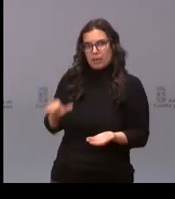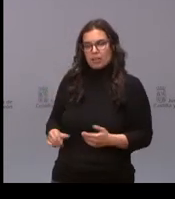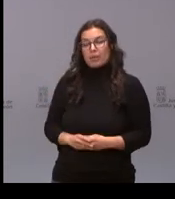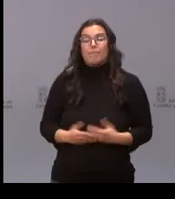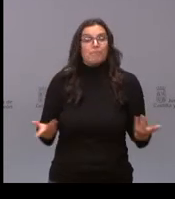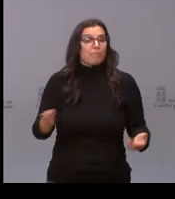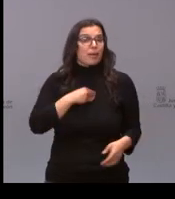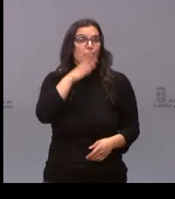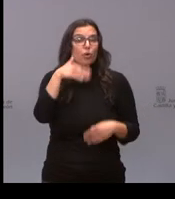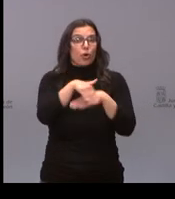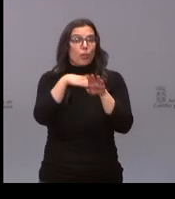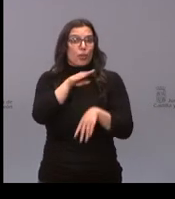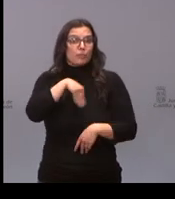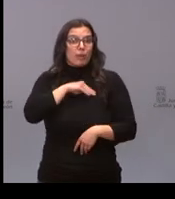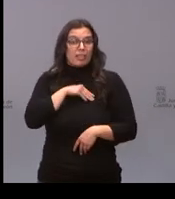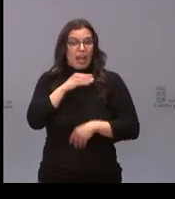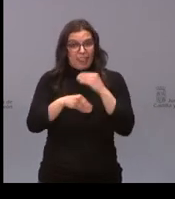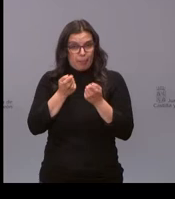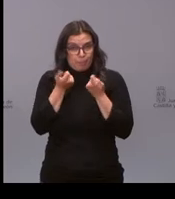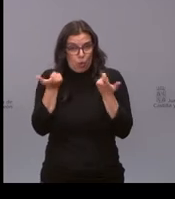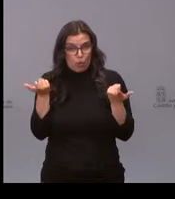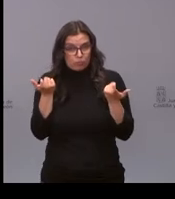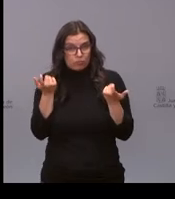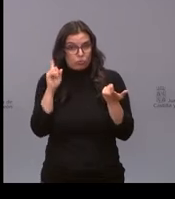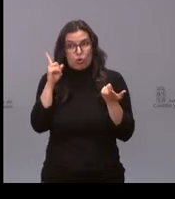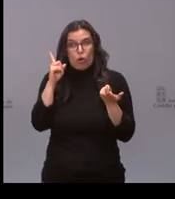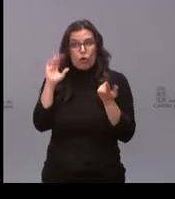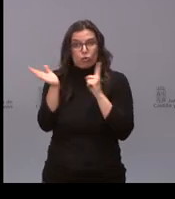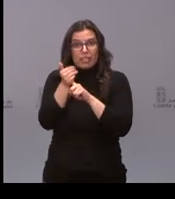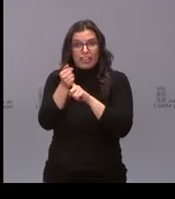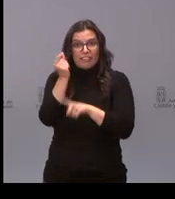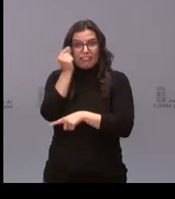Gobierno de España, para lo poco que tiene que hacer, que es conseguir las vacunas